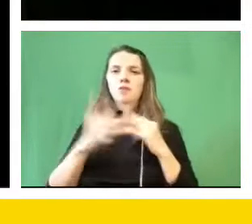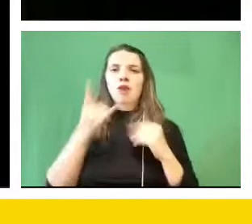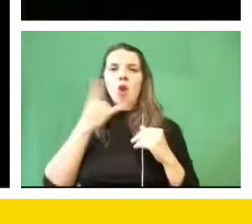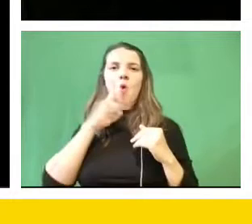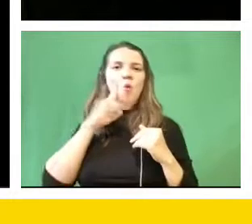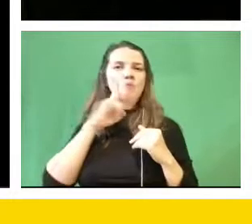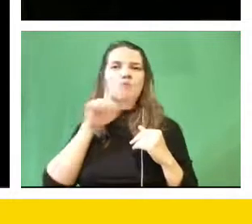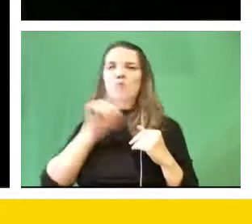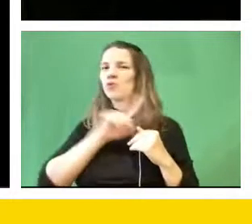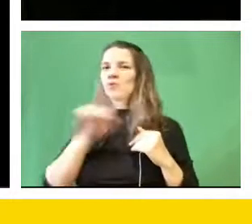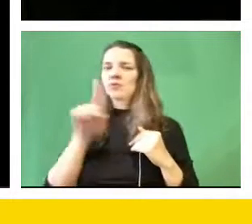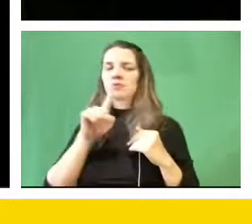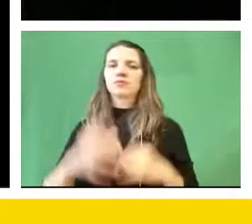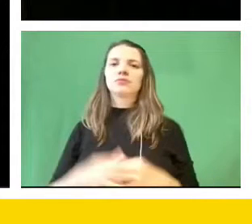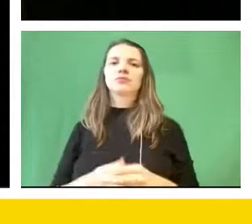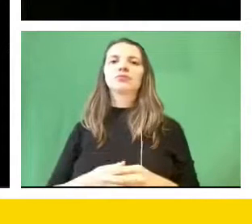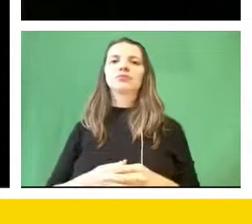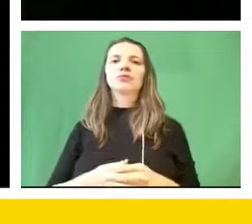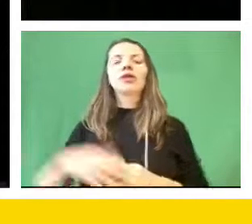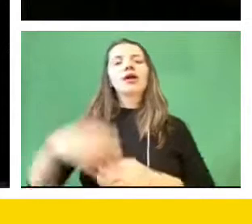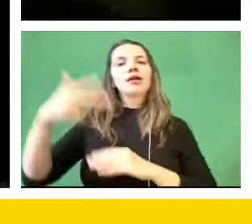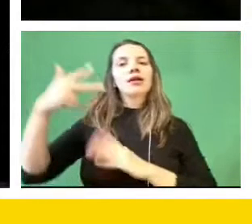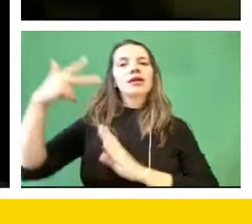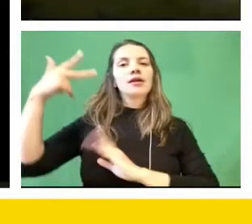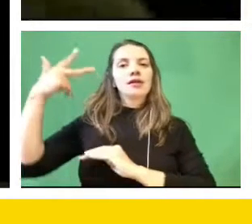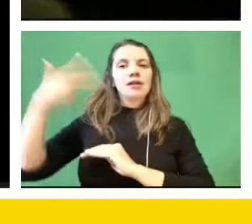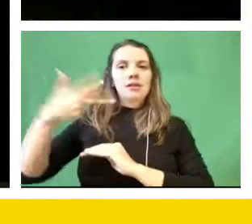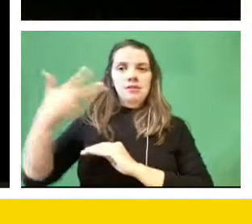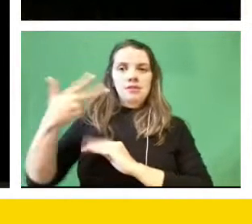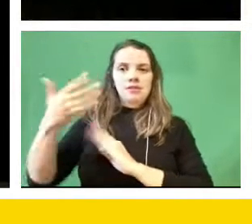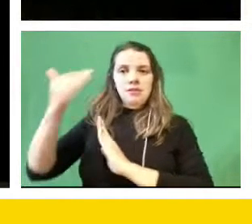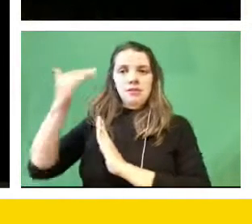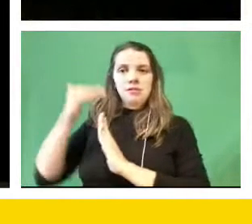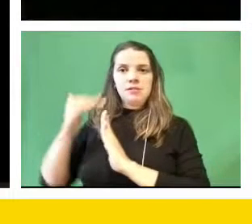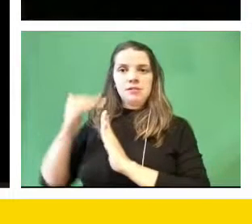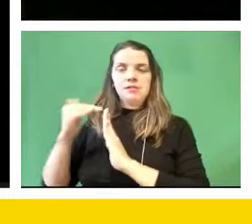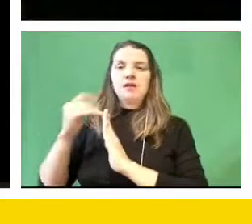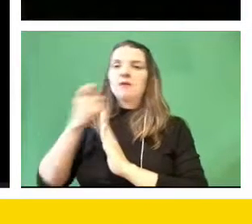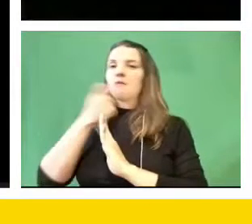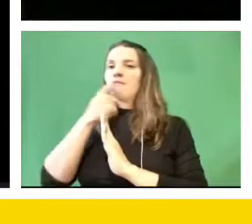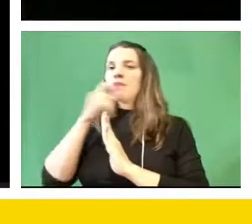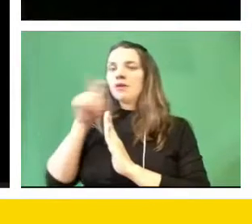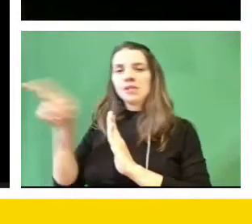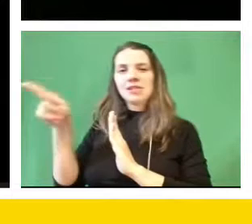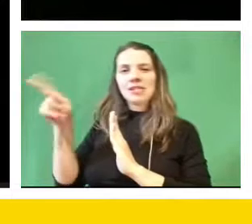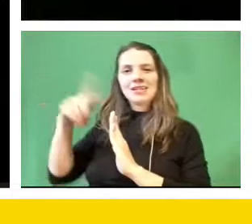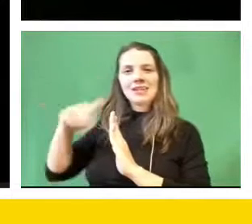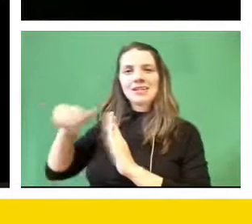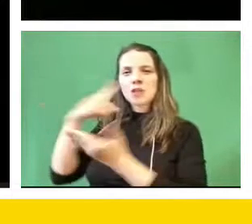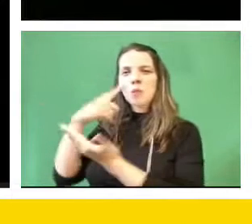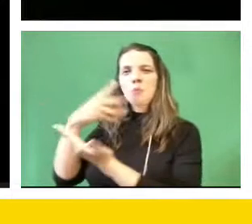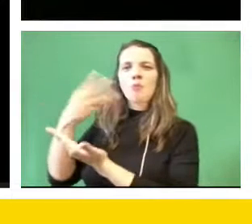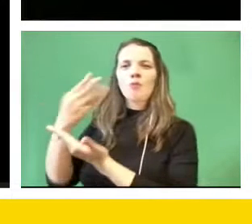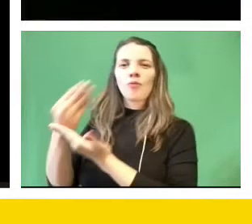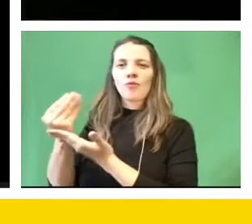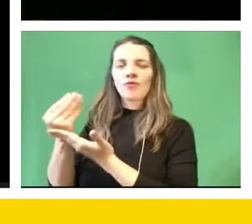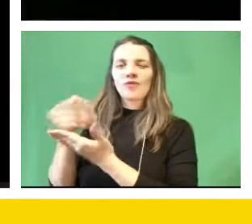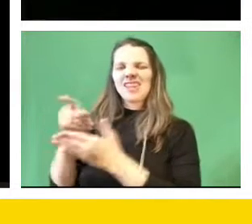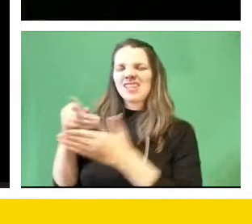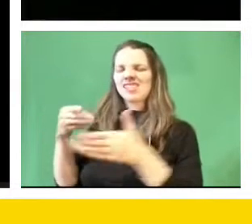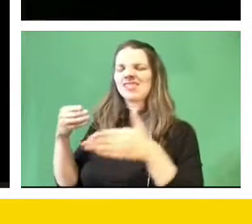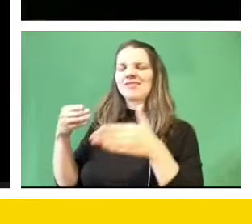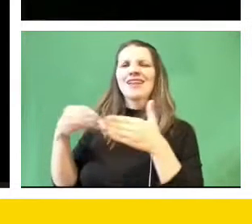La tercera herramienta que utilizamos fue el retratismo de la barrera. Este retratismo de la barrera lo que buscaba era que el